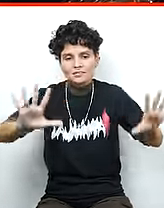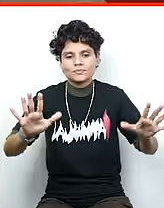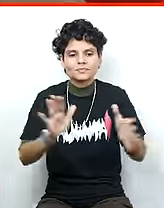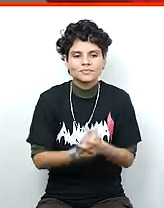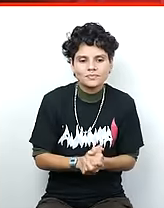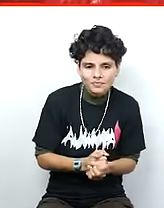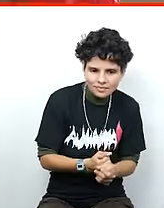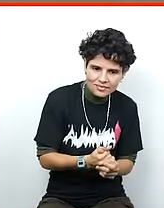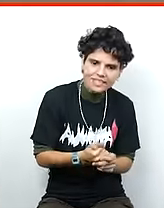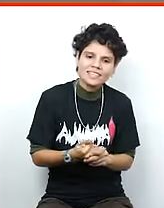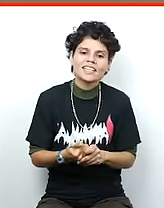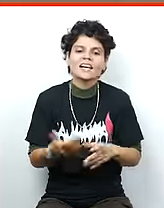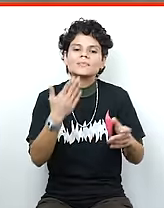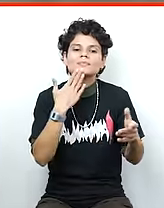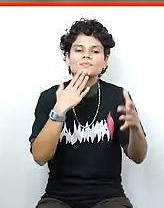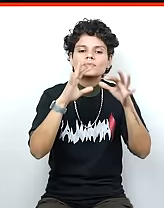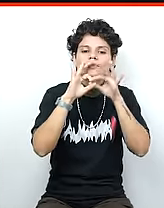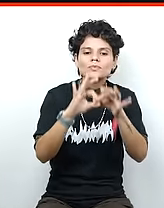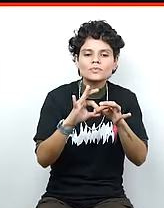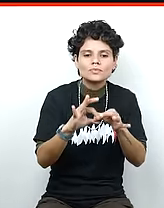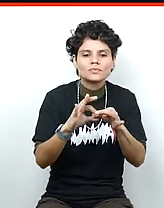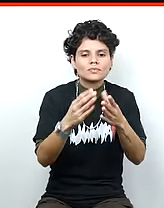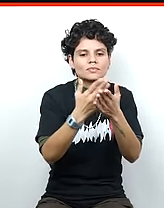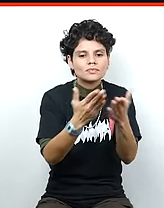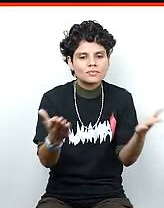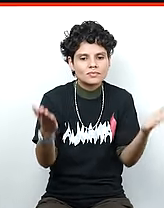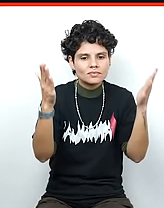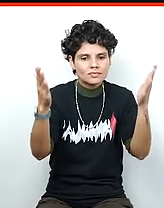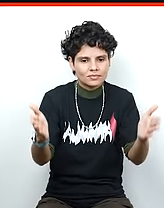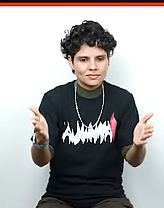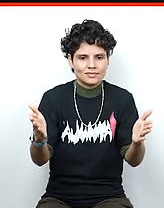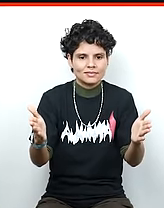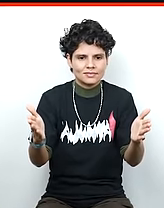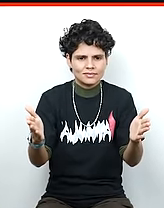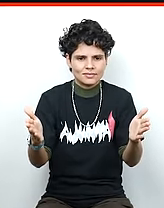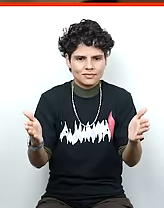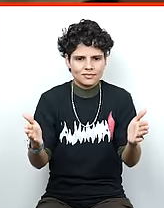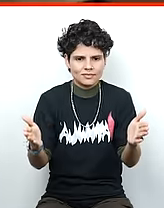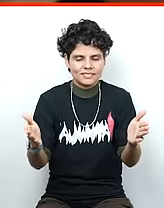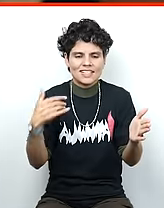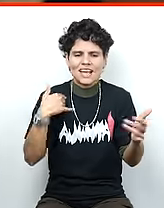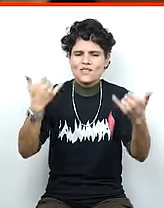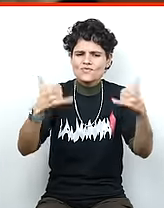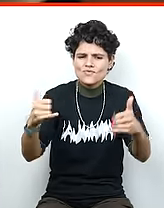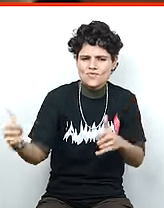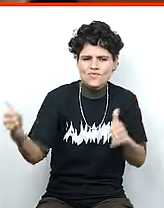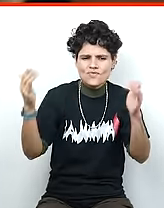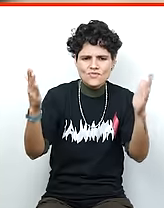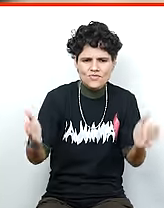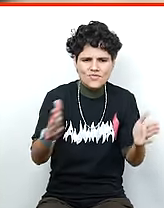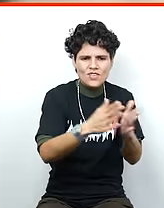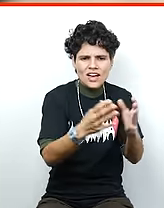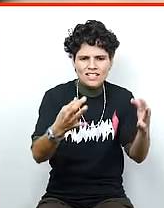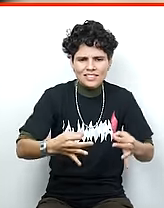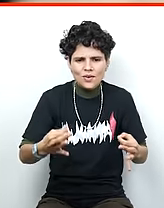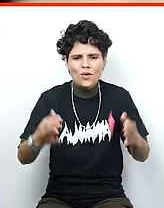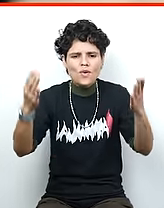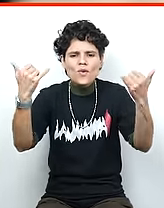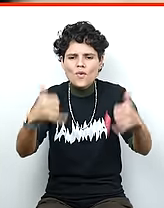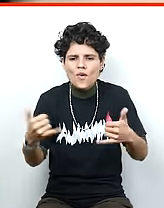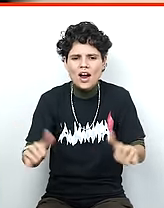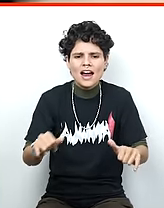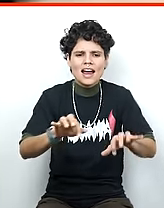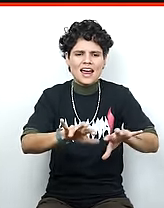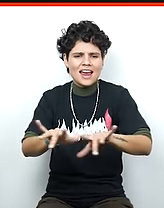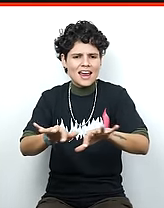en Línea, que entra a la junta. Juega en Línea. ¿Quieres jugar seguro? ¿Quieres jugar entretenido? Juega en